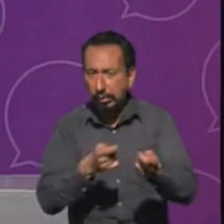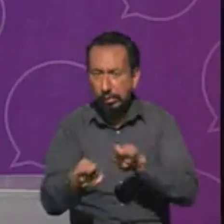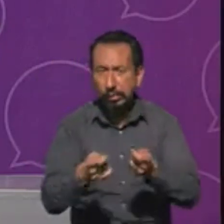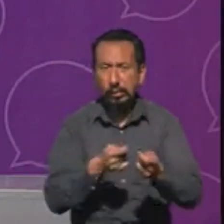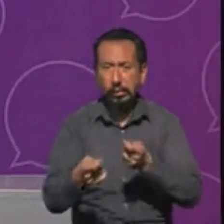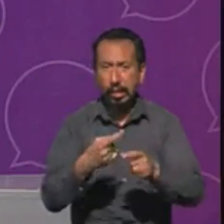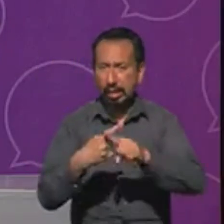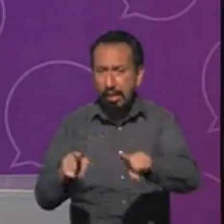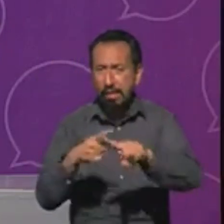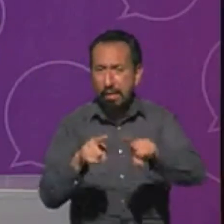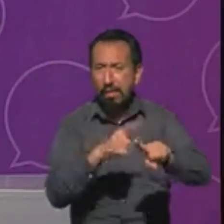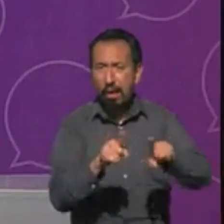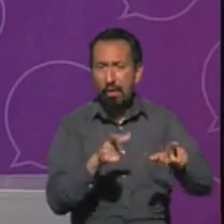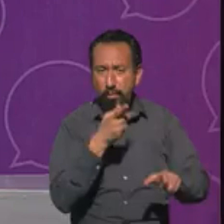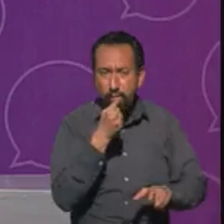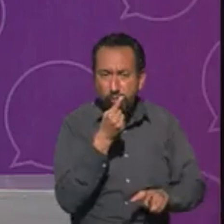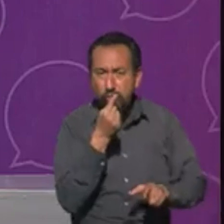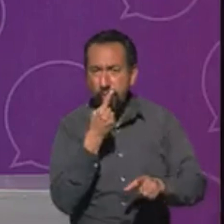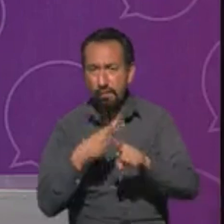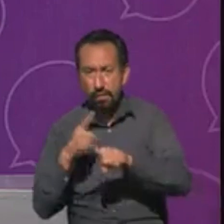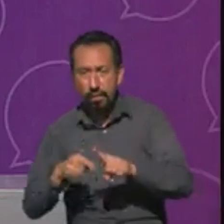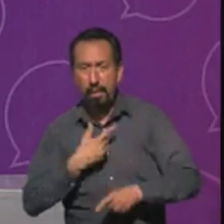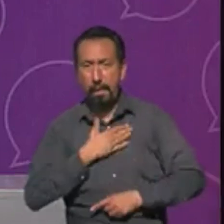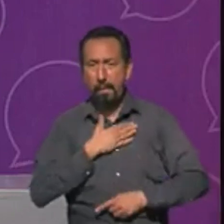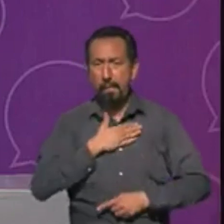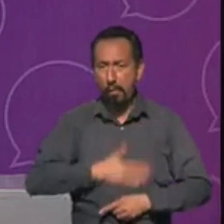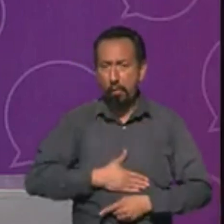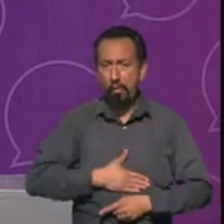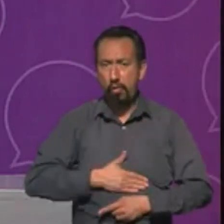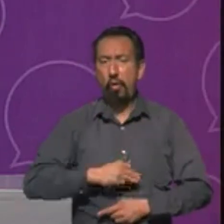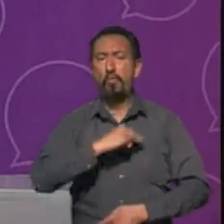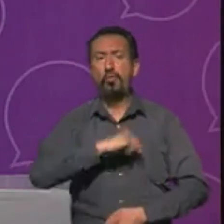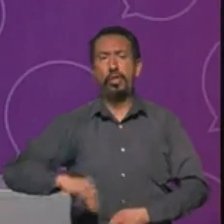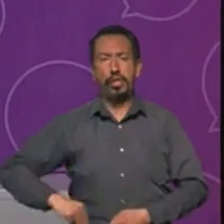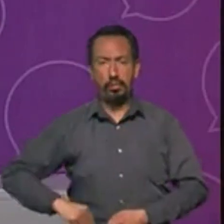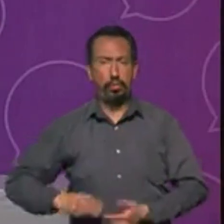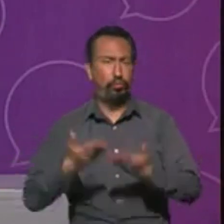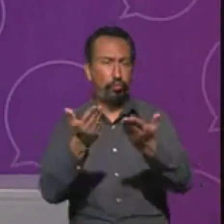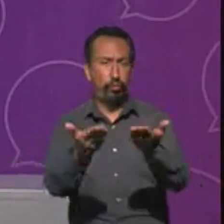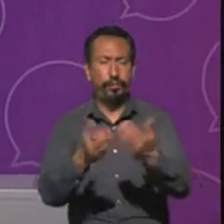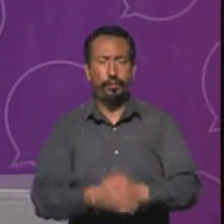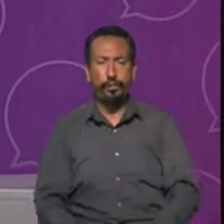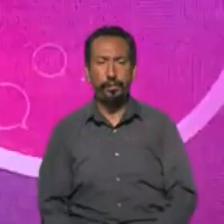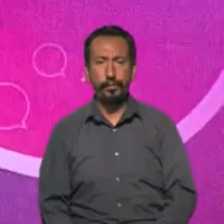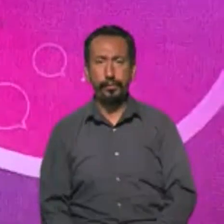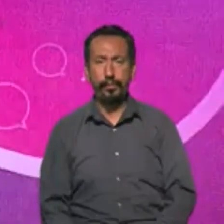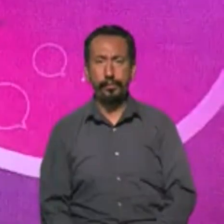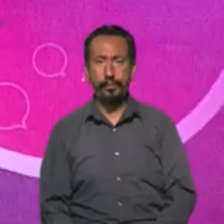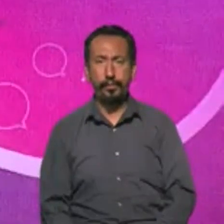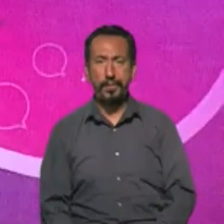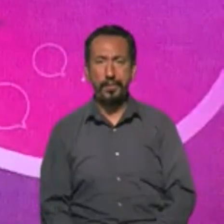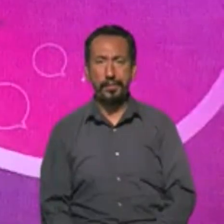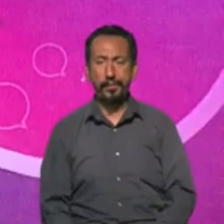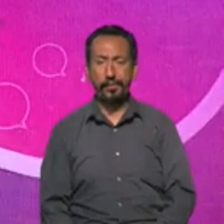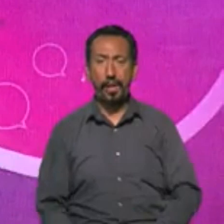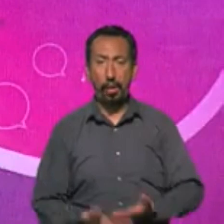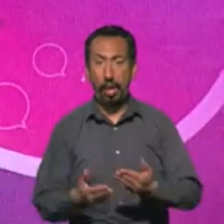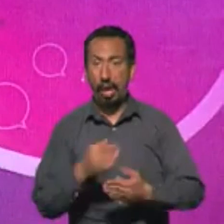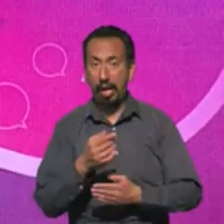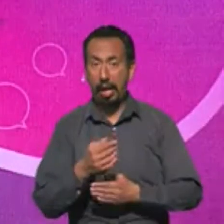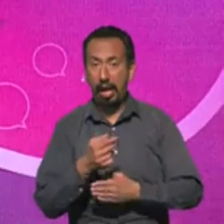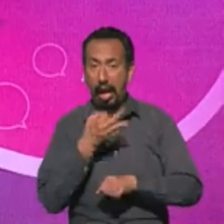diferentes fuerzas de seguridad y procuración de justicia en el municipio adelante por favor antes de dar la